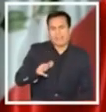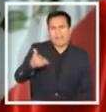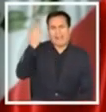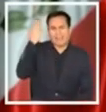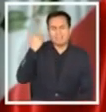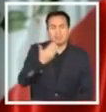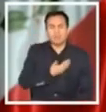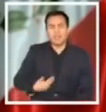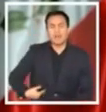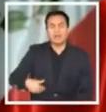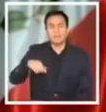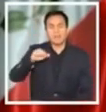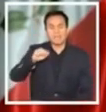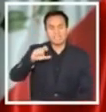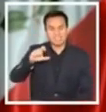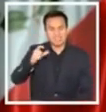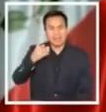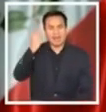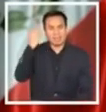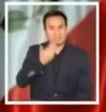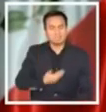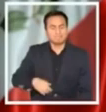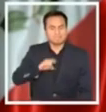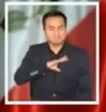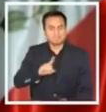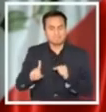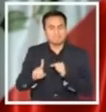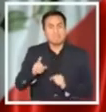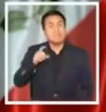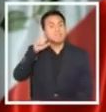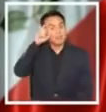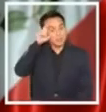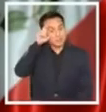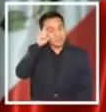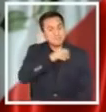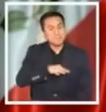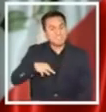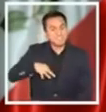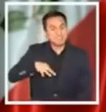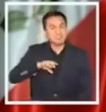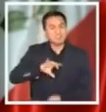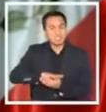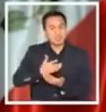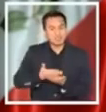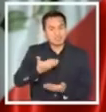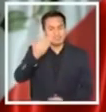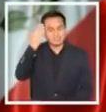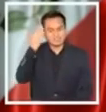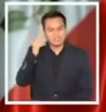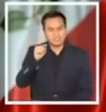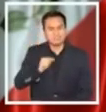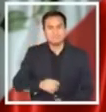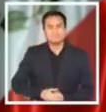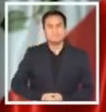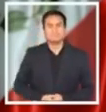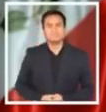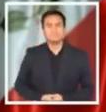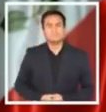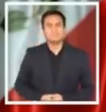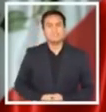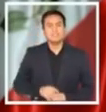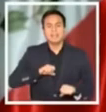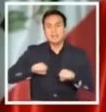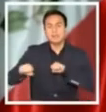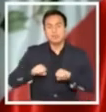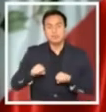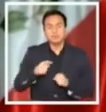cuando gobernaba don Pedro Aguirre Cerda y Salvador Allende era su ministro de Salubridad. Y en el